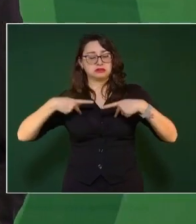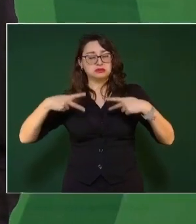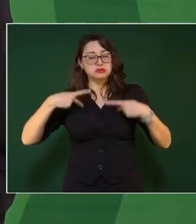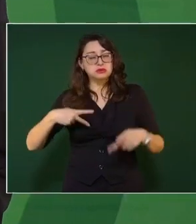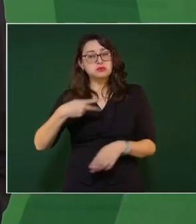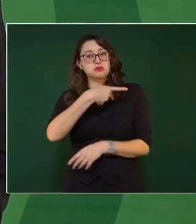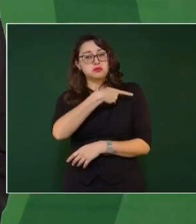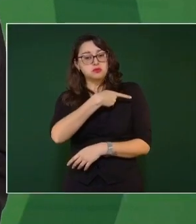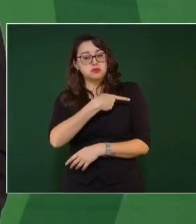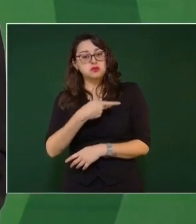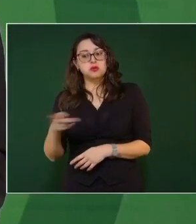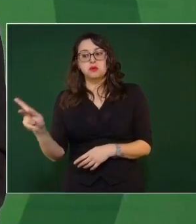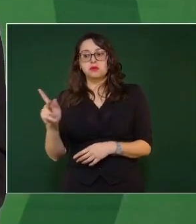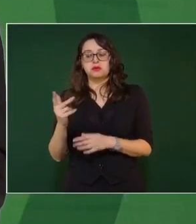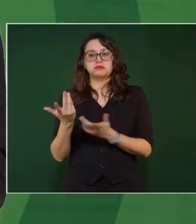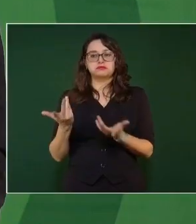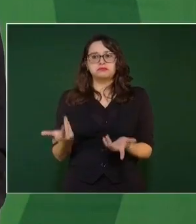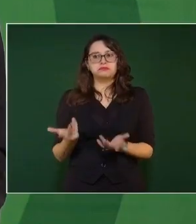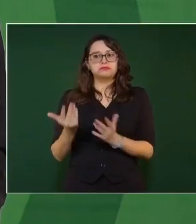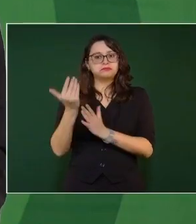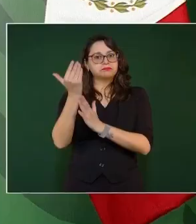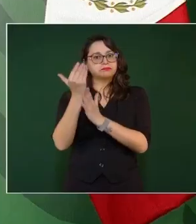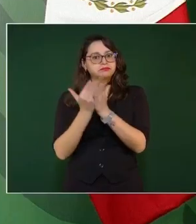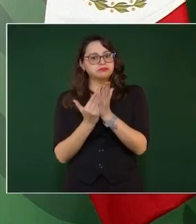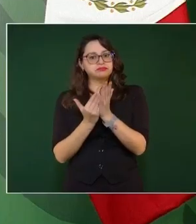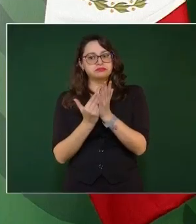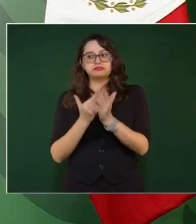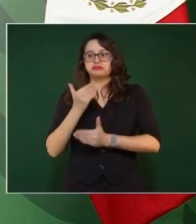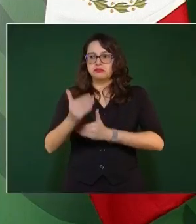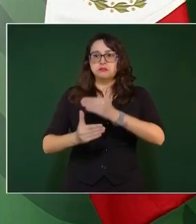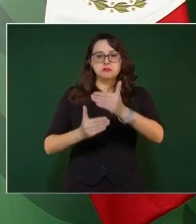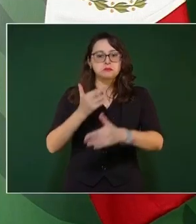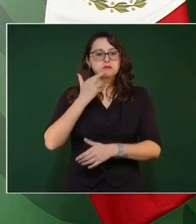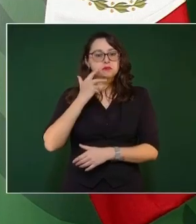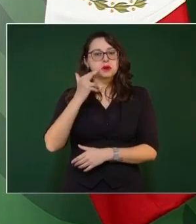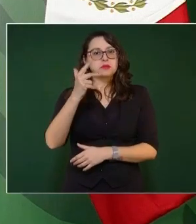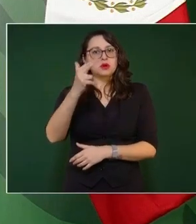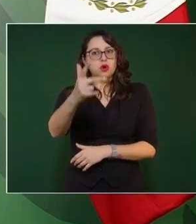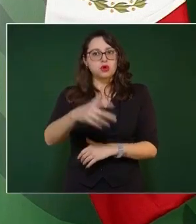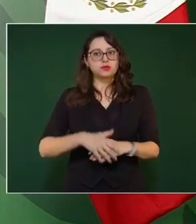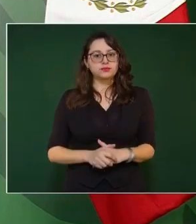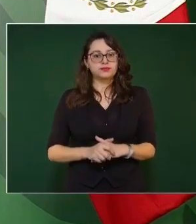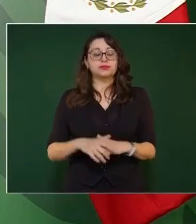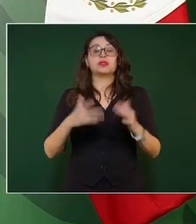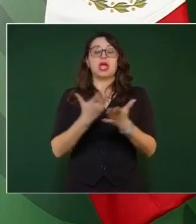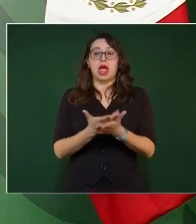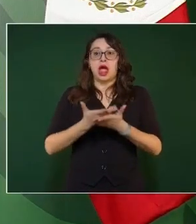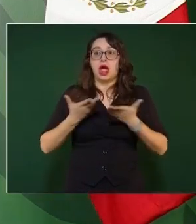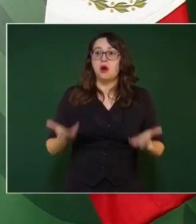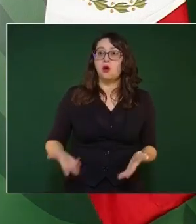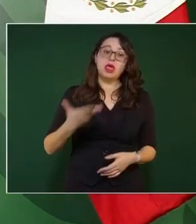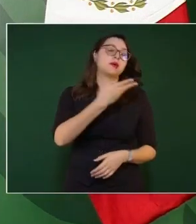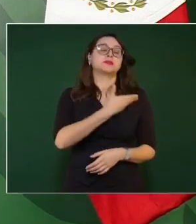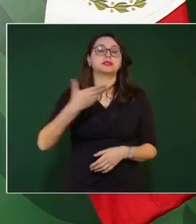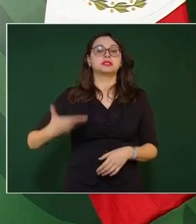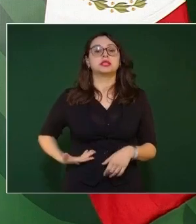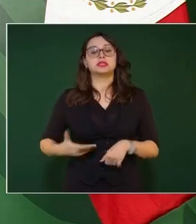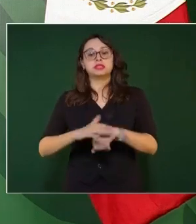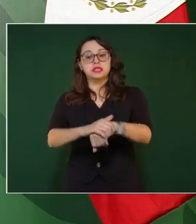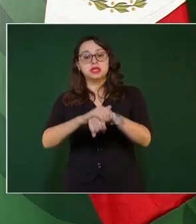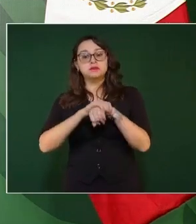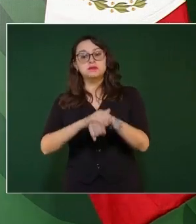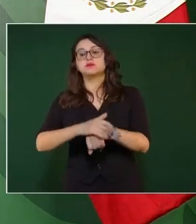pobreza hace pocos meses. Ahora, señor presidente, amigas y amigos